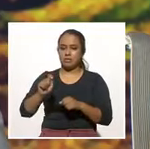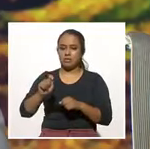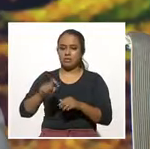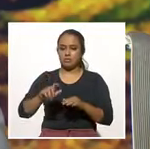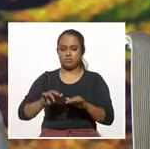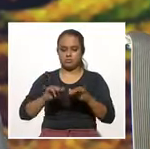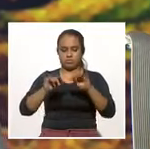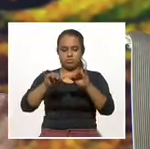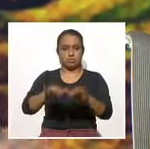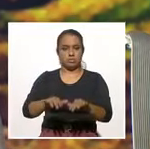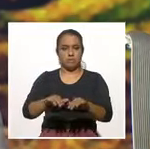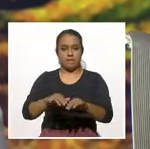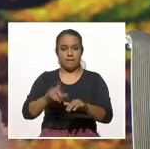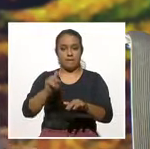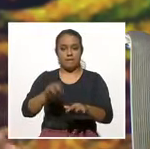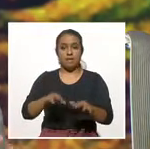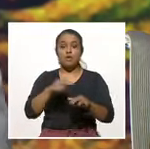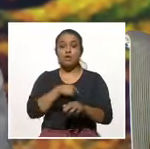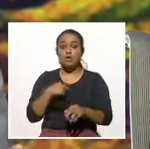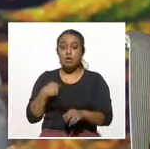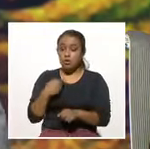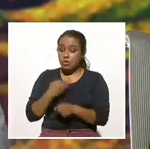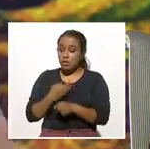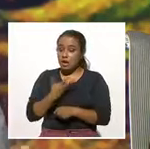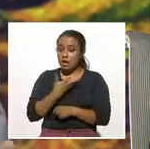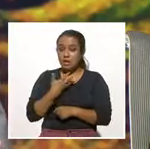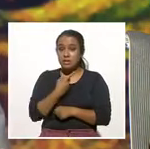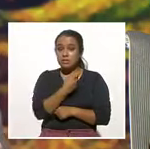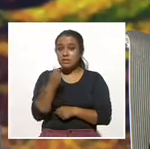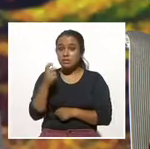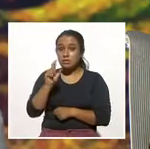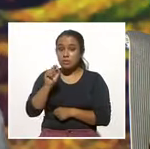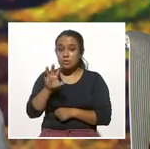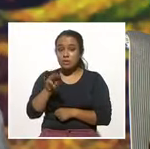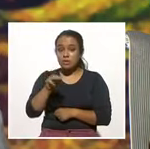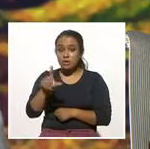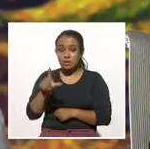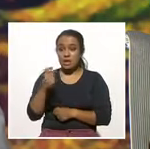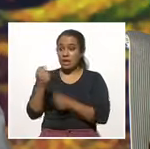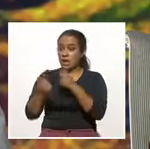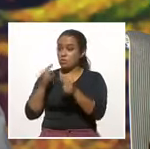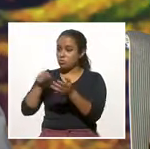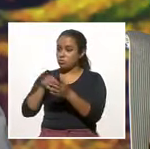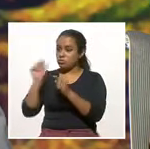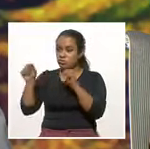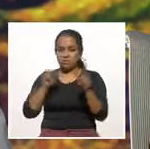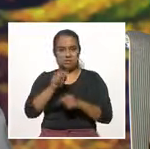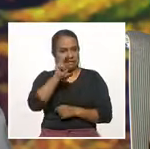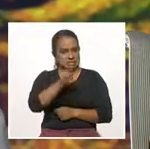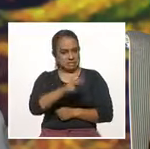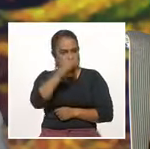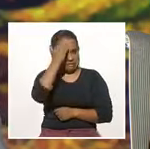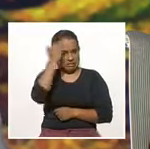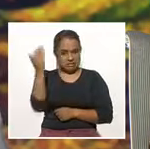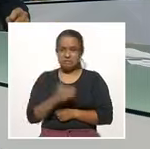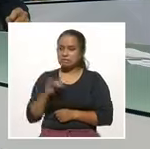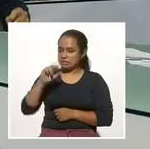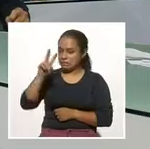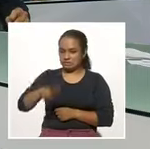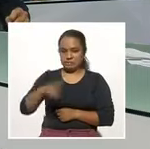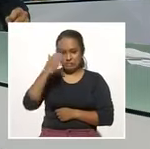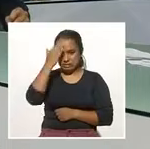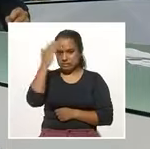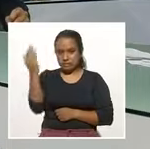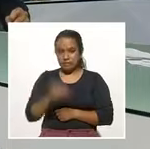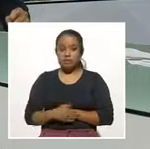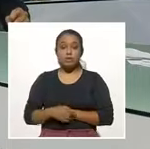cual. Entonces llegamos a tener hasta 125, para que mencionen el día de antier en algunos puntos. Estuvo, ¿no?, terrible. Estuvo terrible, ¿no? Sí, y la